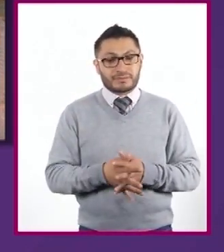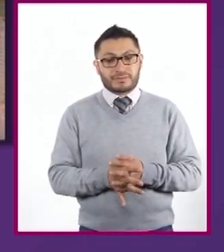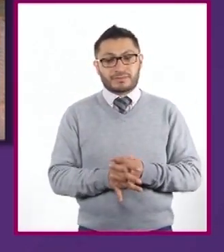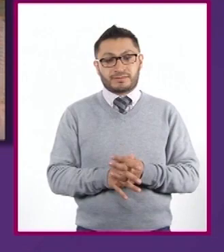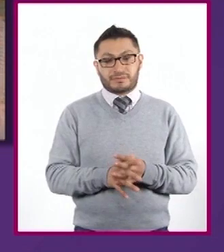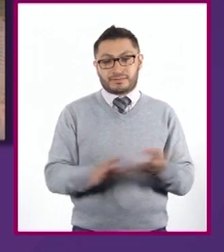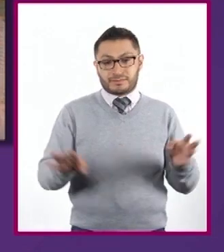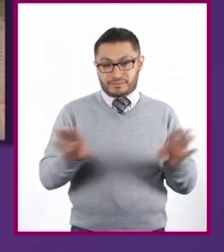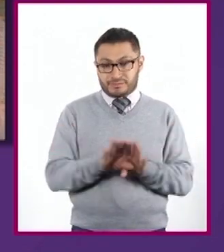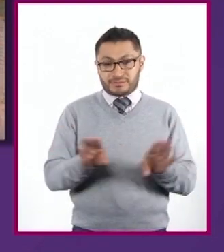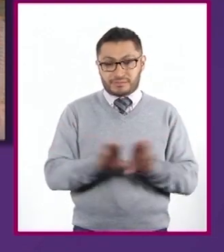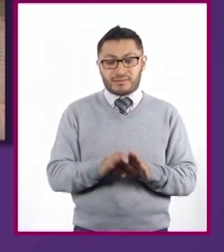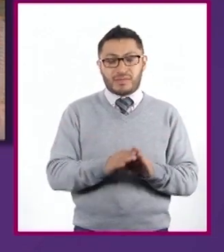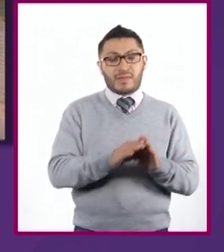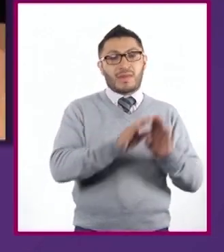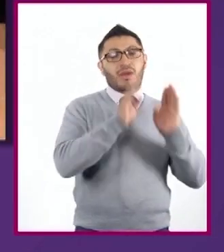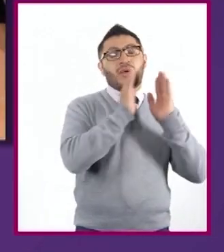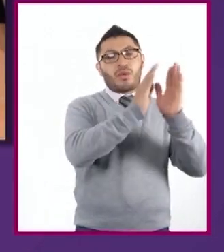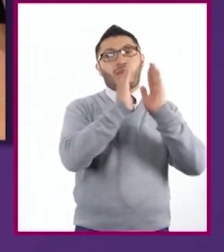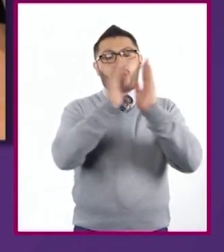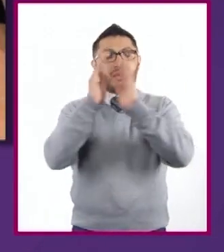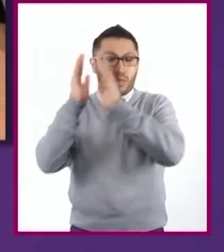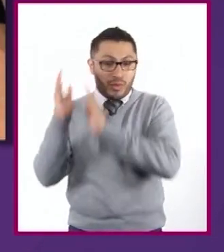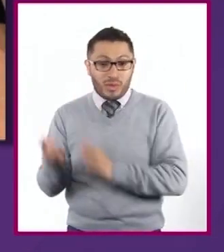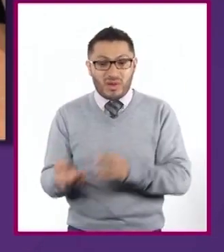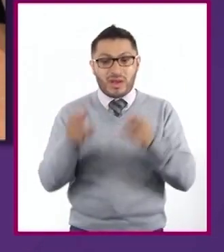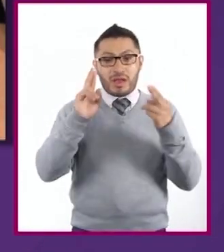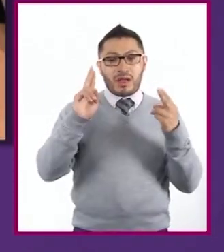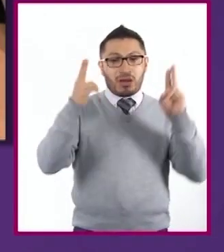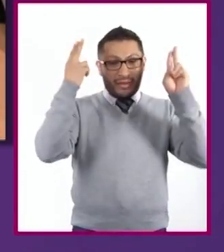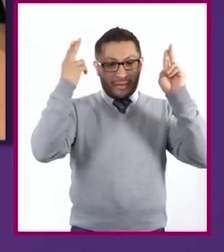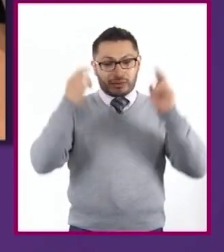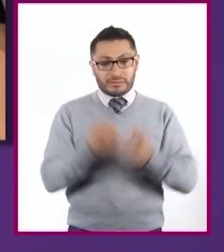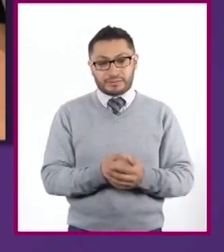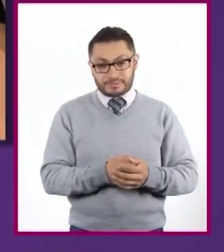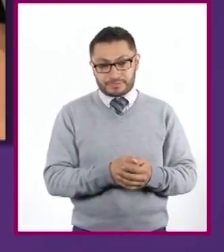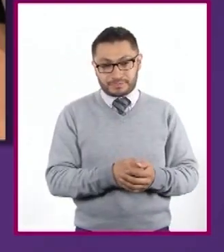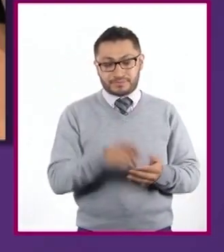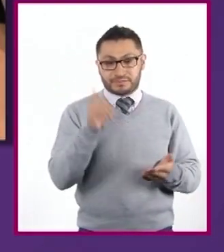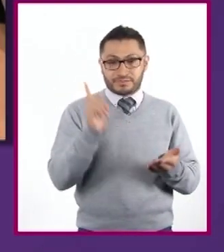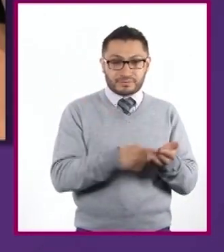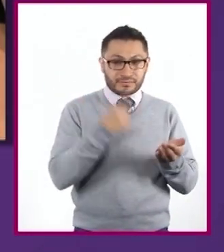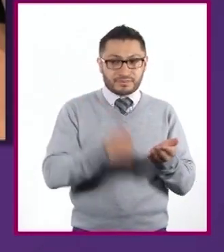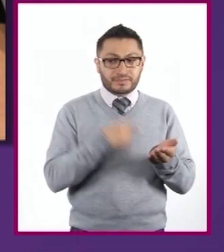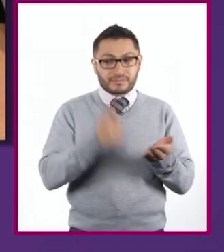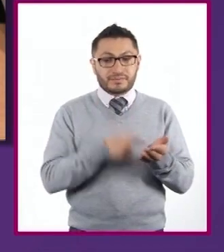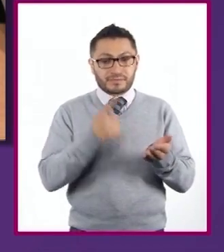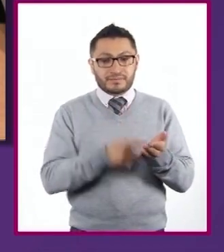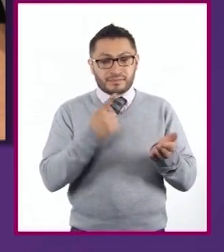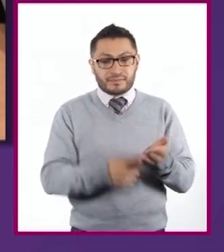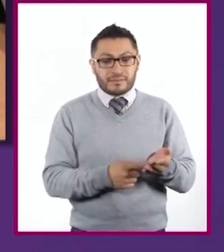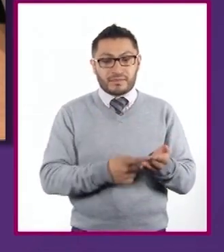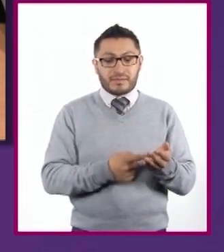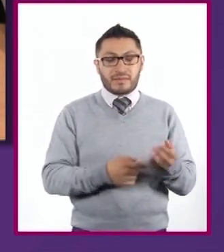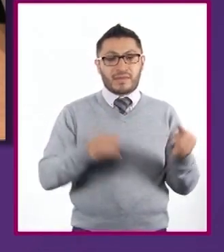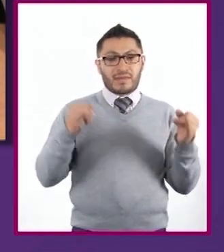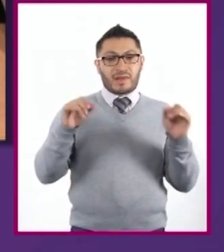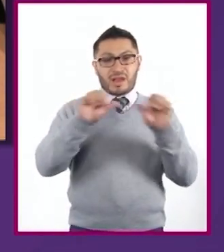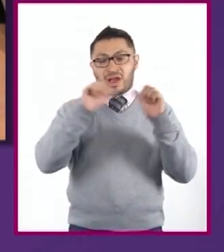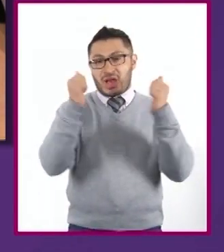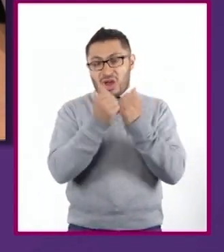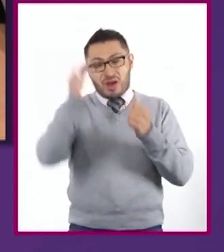como bibliotecas, universidades, revistas, fundaciones